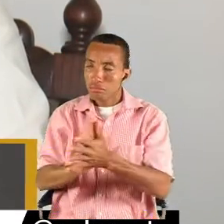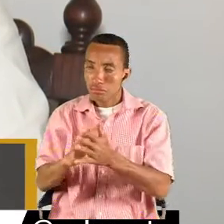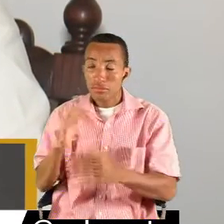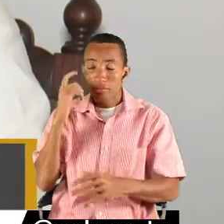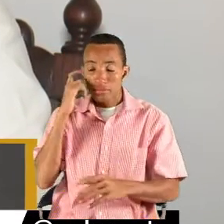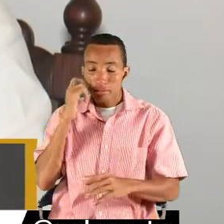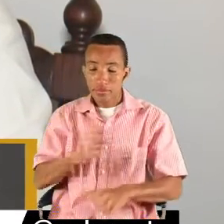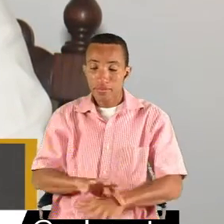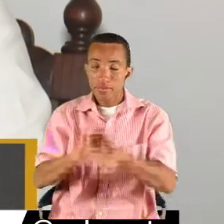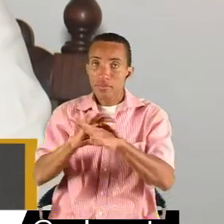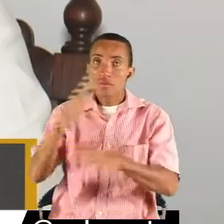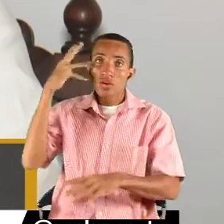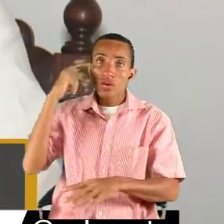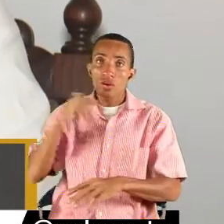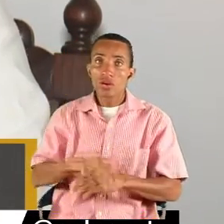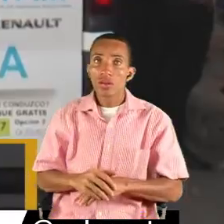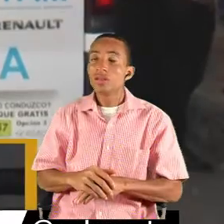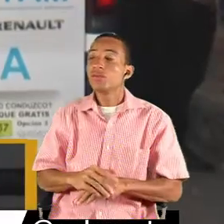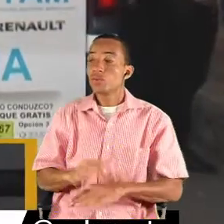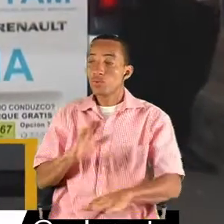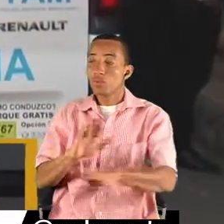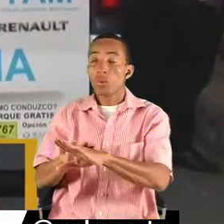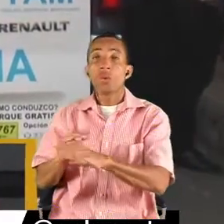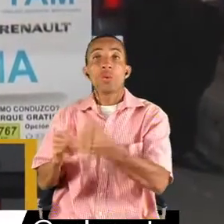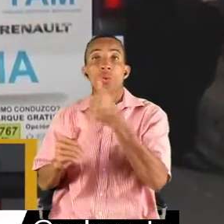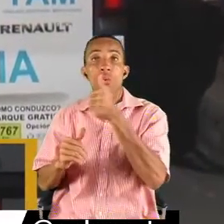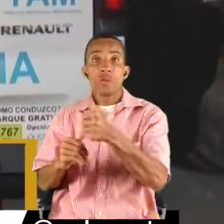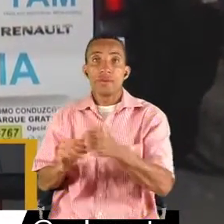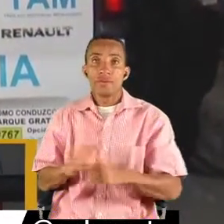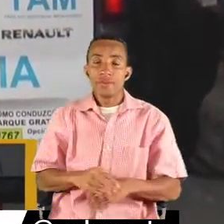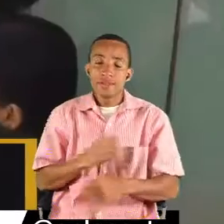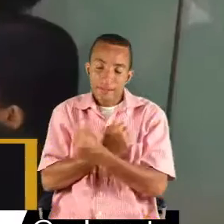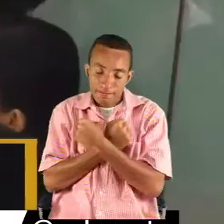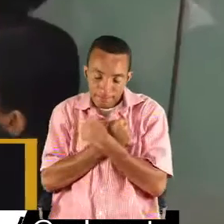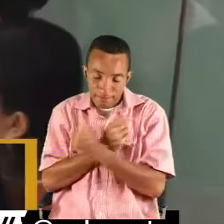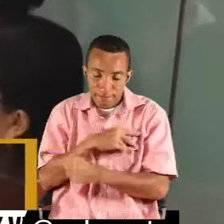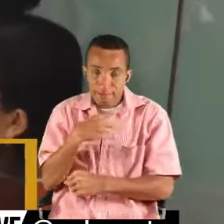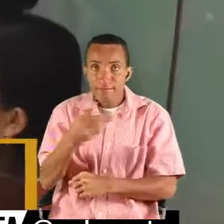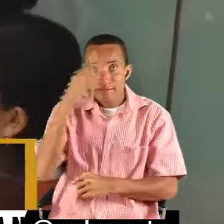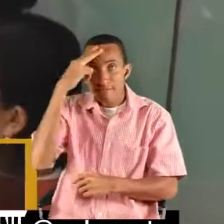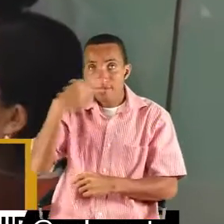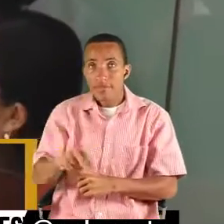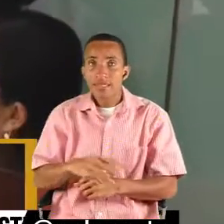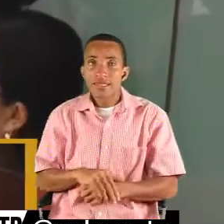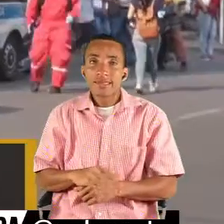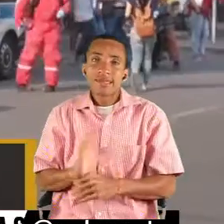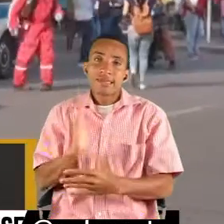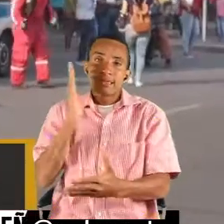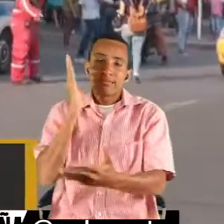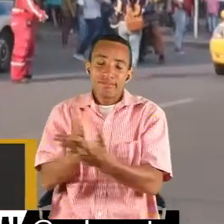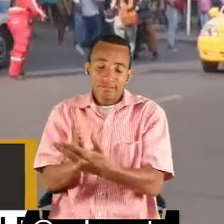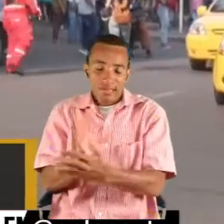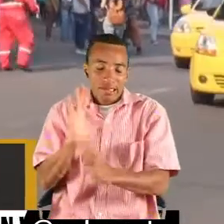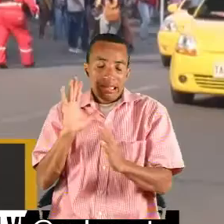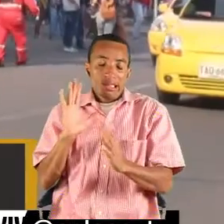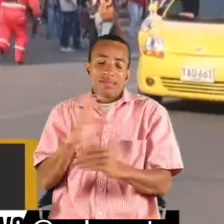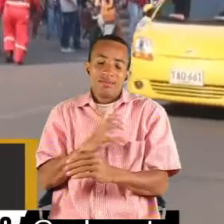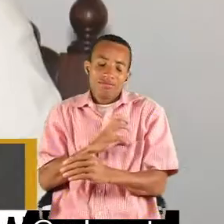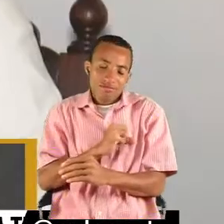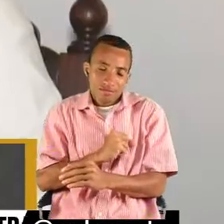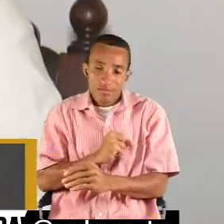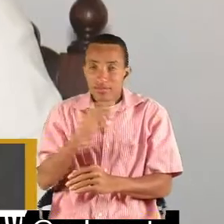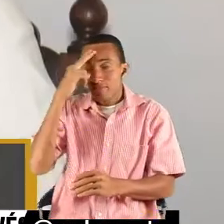todos los días y en el día de hoy es favorable. Expresó el padre el amor que siente por sus hijos y el dolor que le ha causado la tragedia que involucra a su adorado hijo Carlos